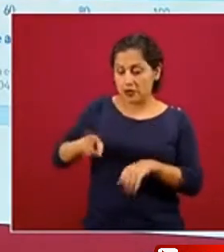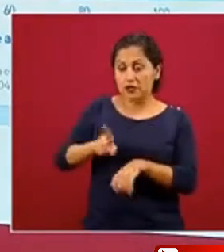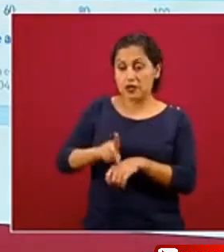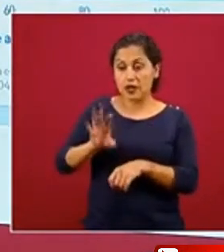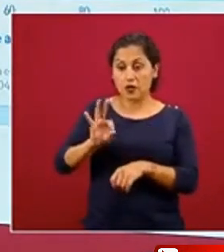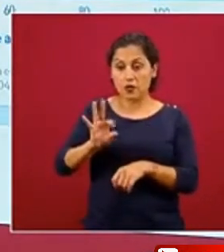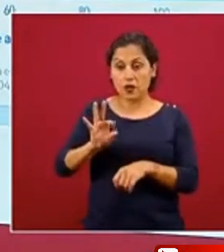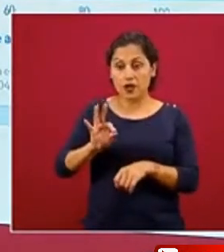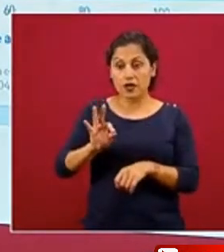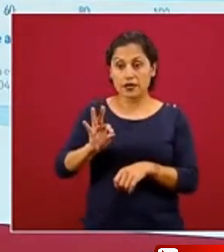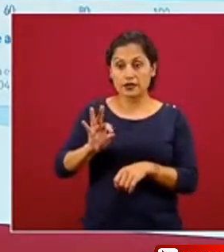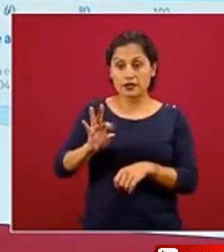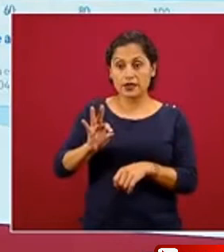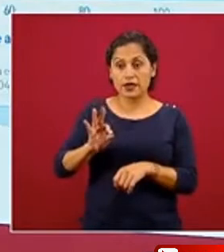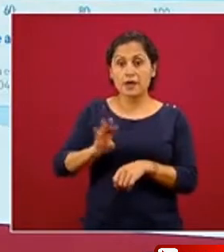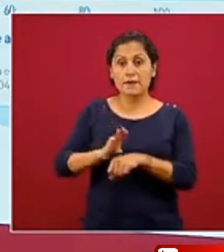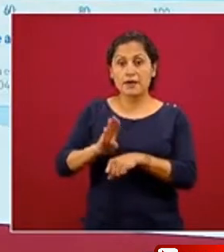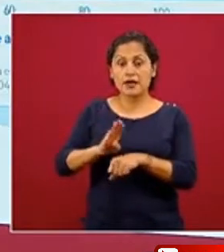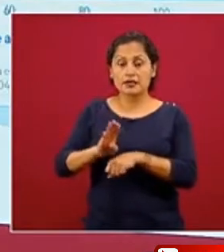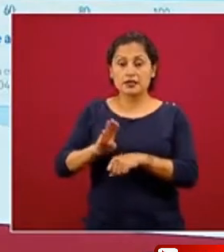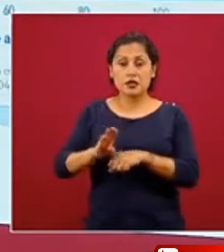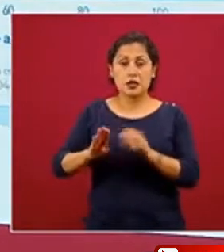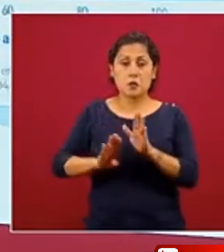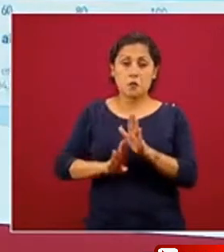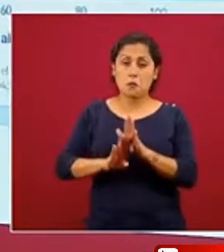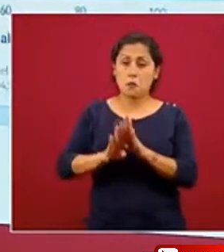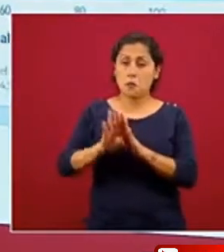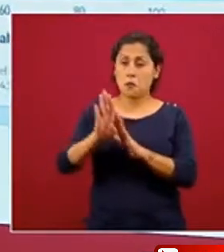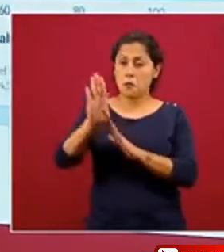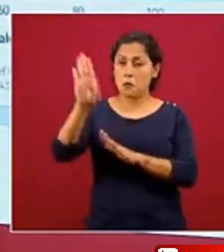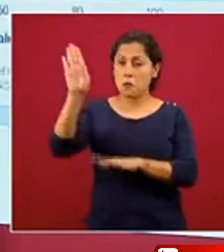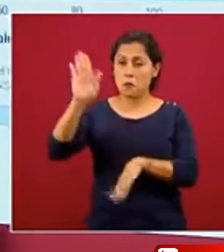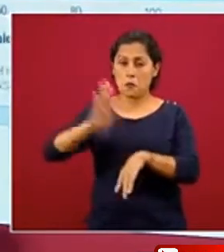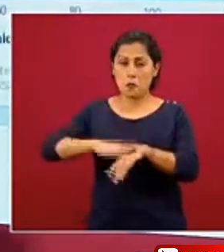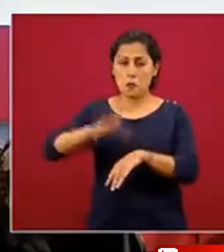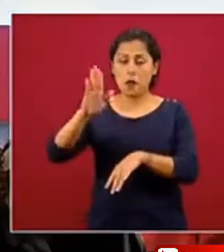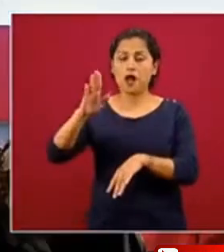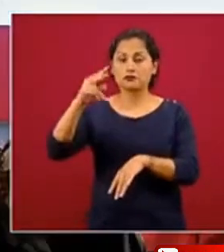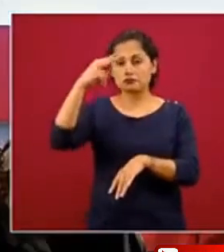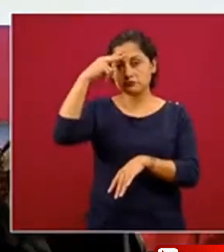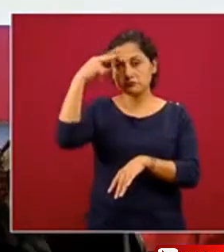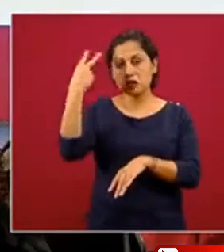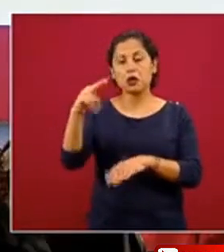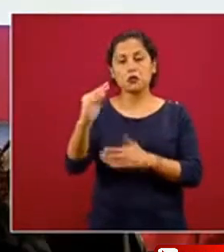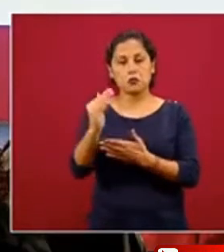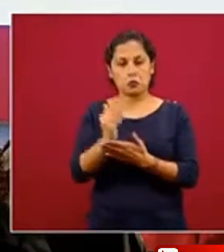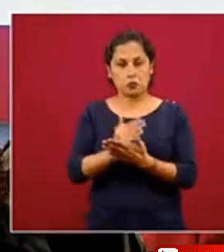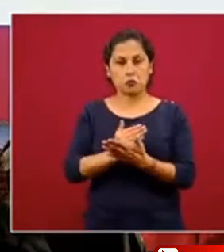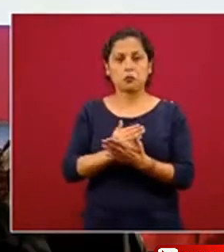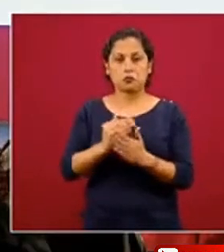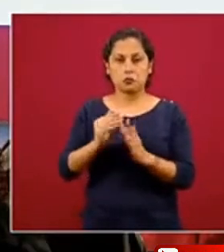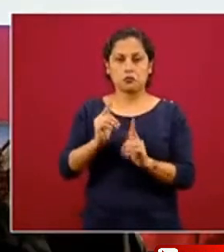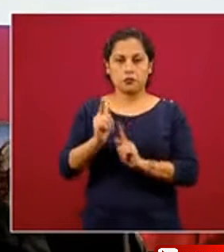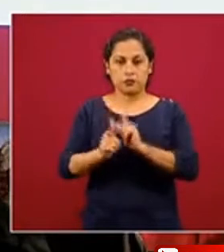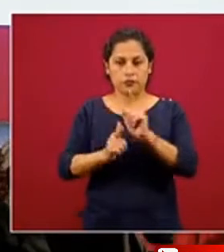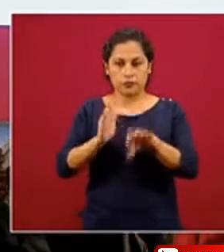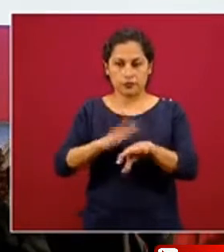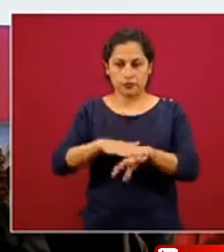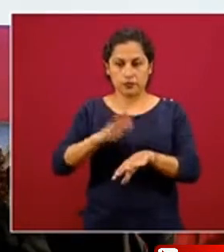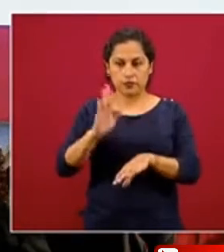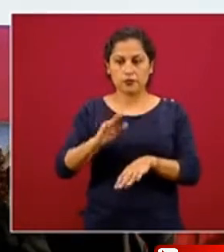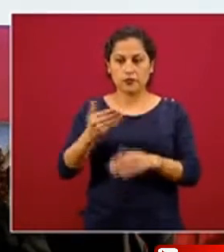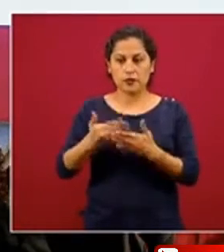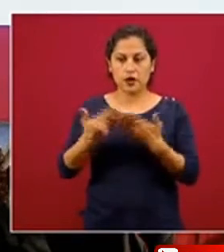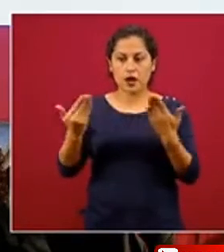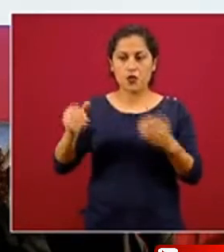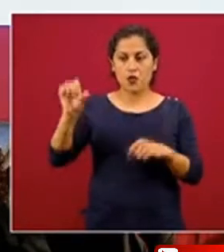una progresión más rápida de la epidemia con respecto a lo que tiene México. Y hoy tienen estas cifras, hoy, esto es